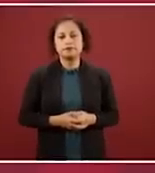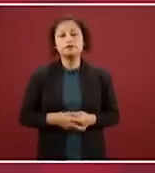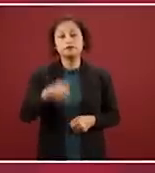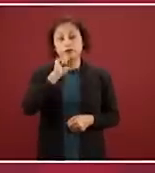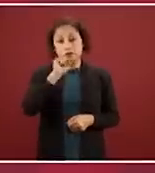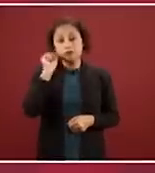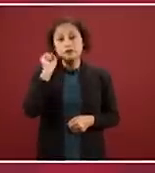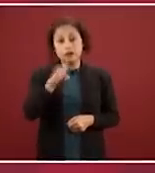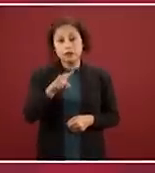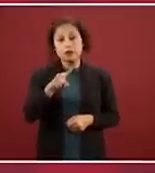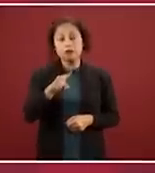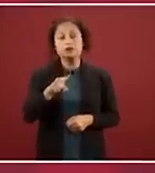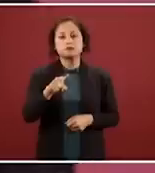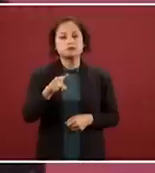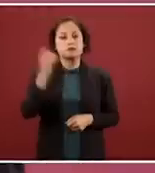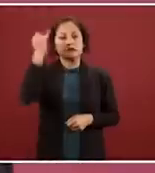ideologías,